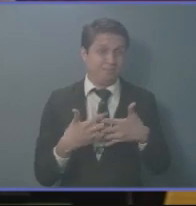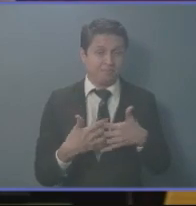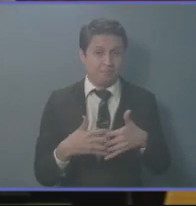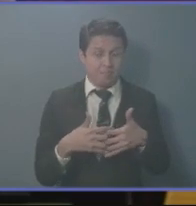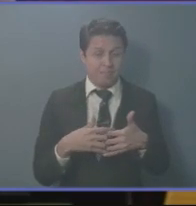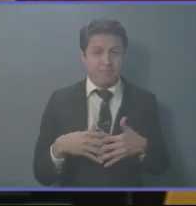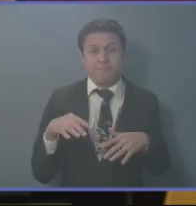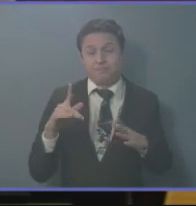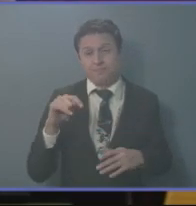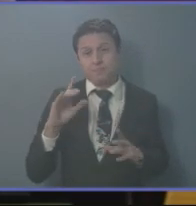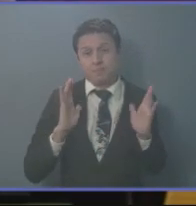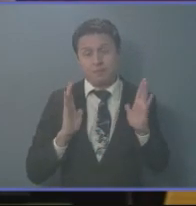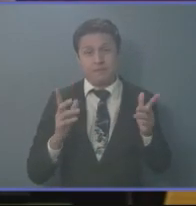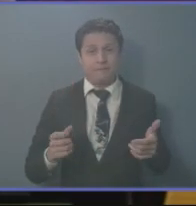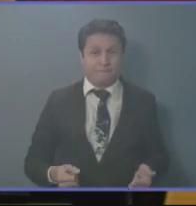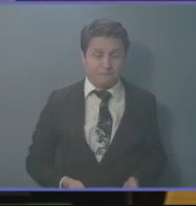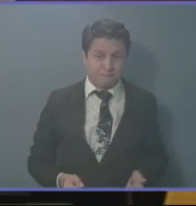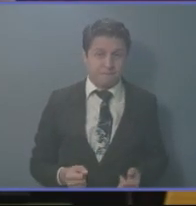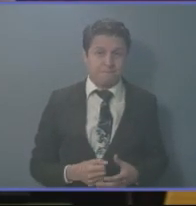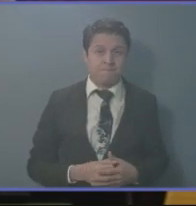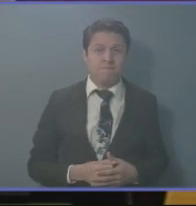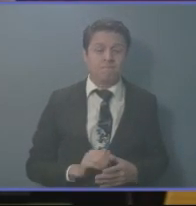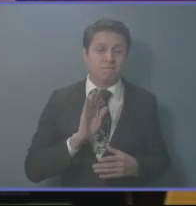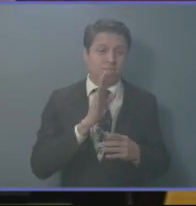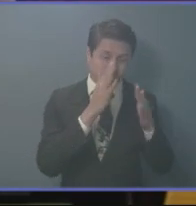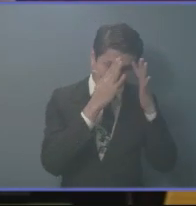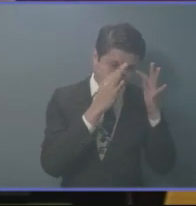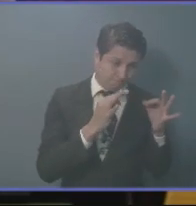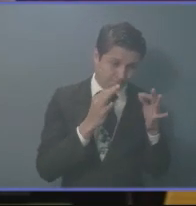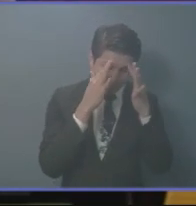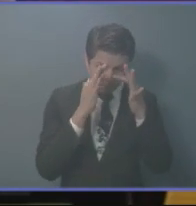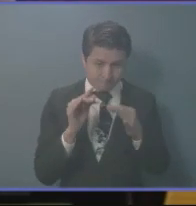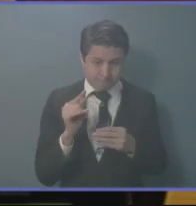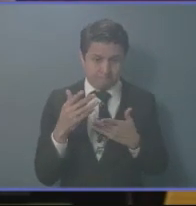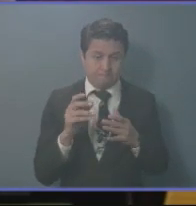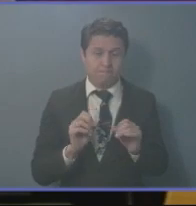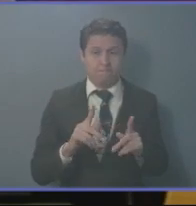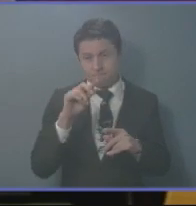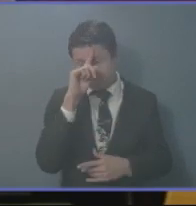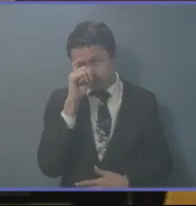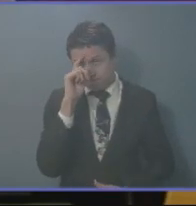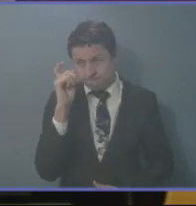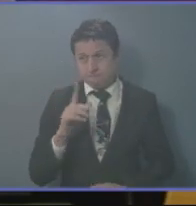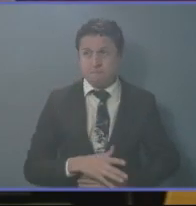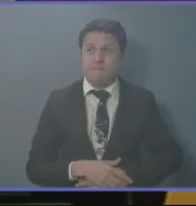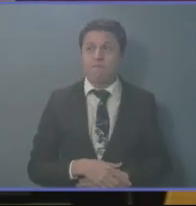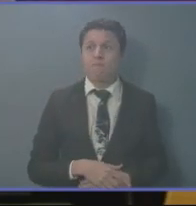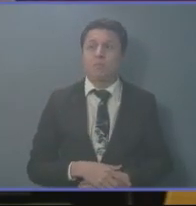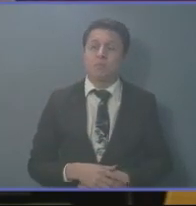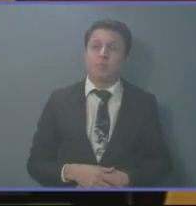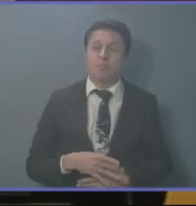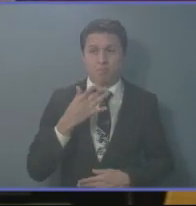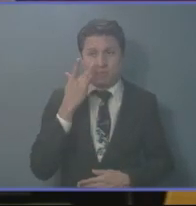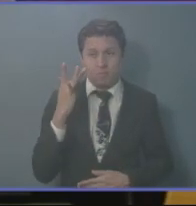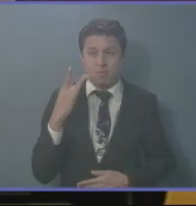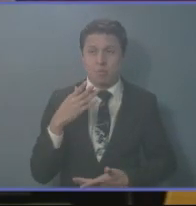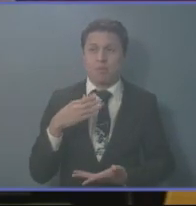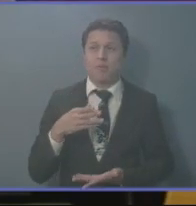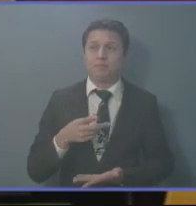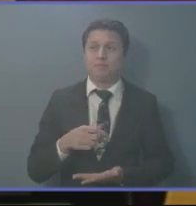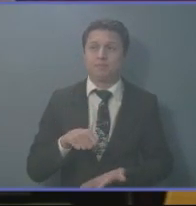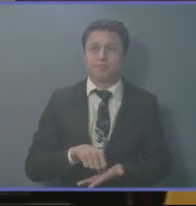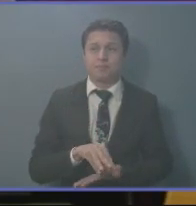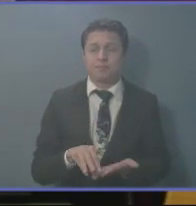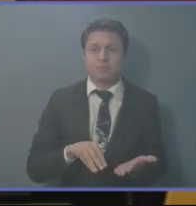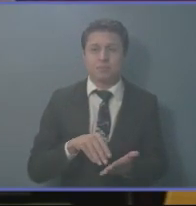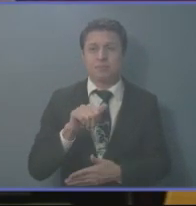sí, este gobierno discrecionalmente les ha permitido trabajar. En Apopa, por ejemplo, vemos